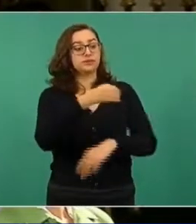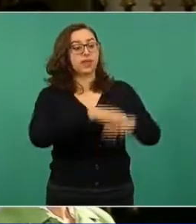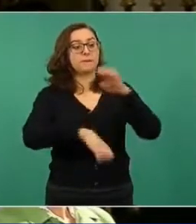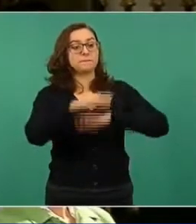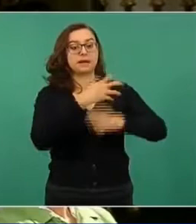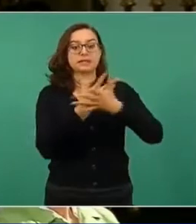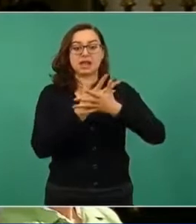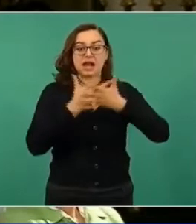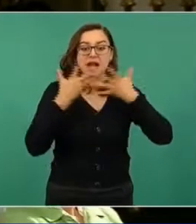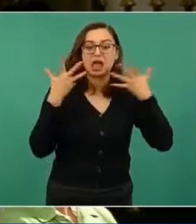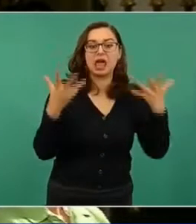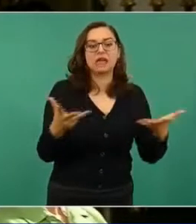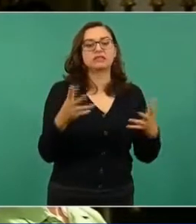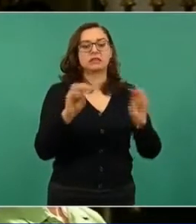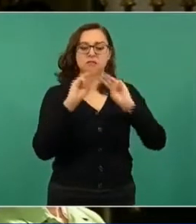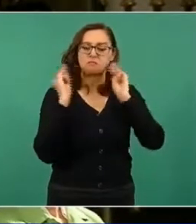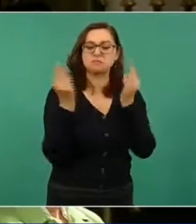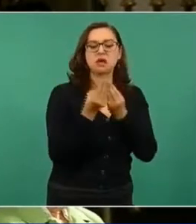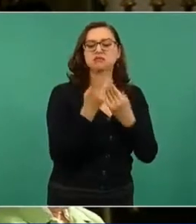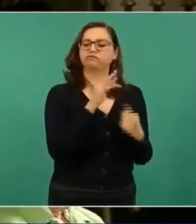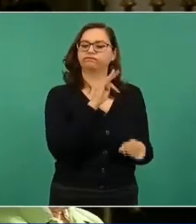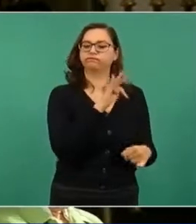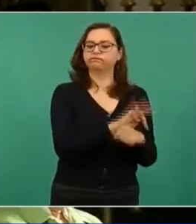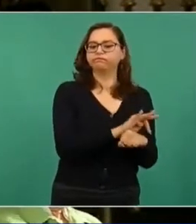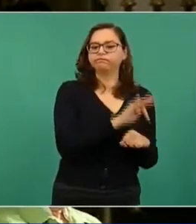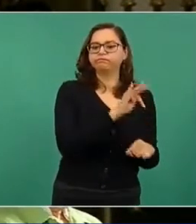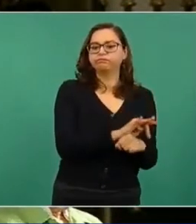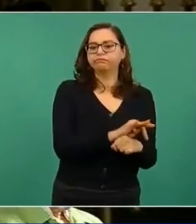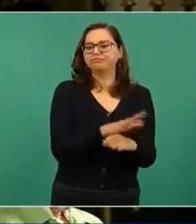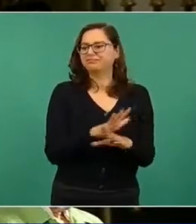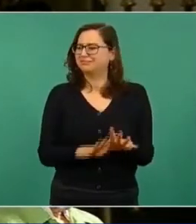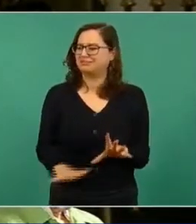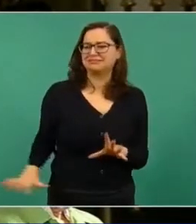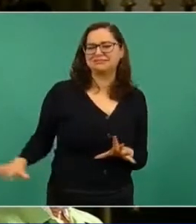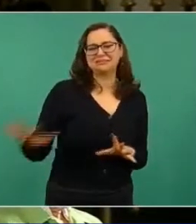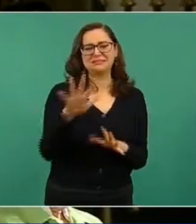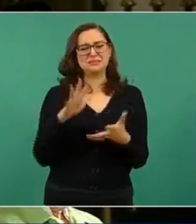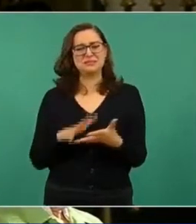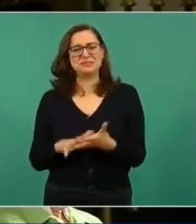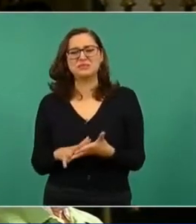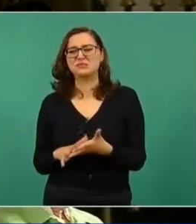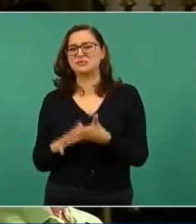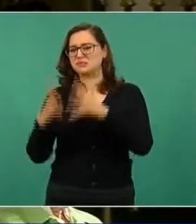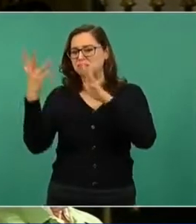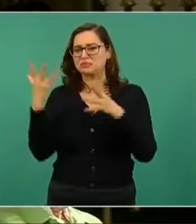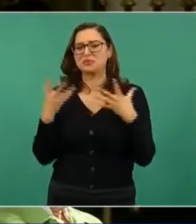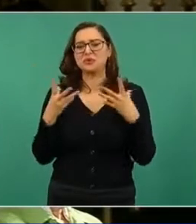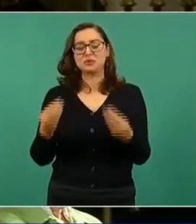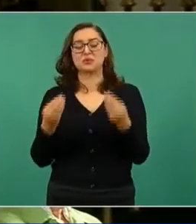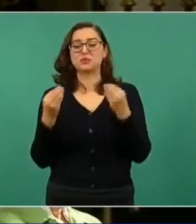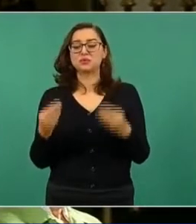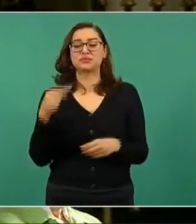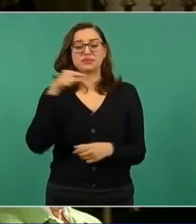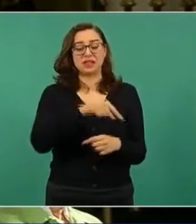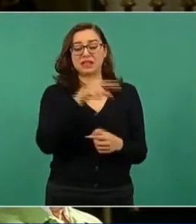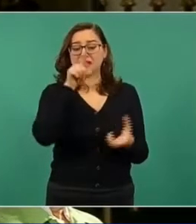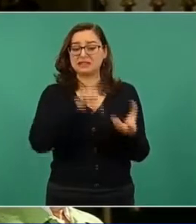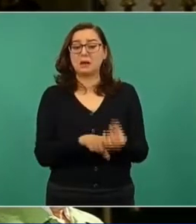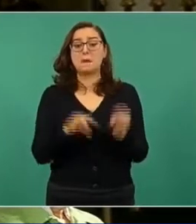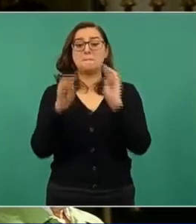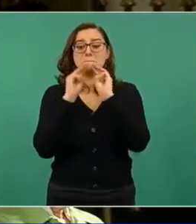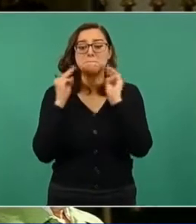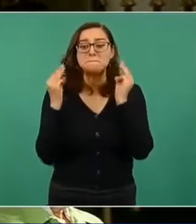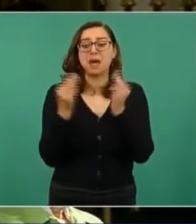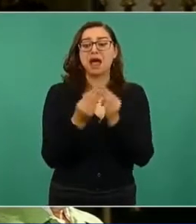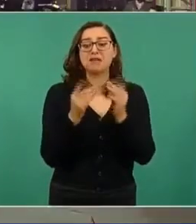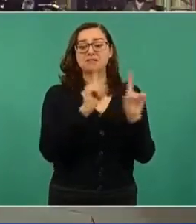alimentar el crecimiento de la violencia en Guanajuato. Existe un ejército de reserva para la delincuencia y los cárteles que asolan el Estado